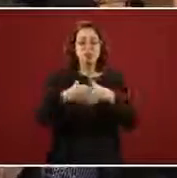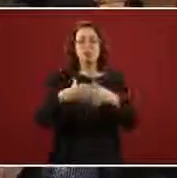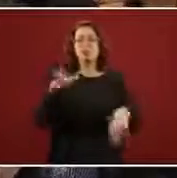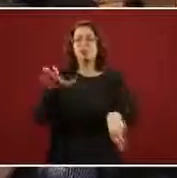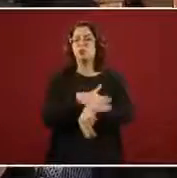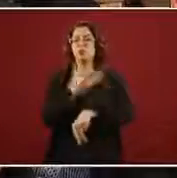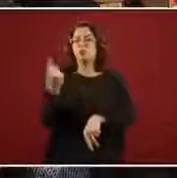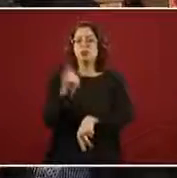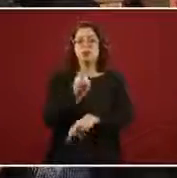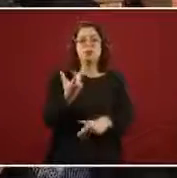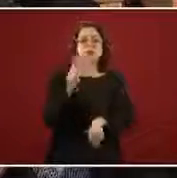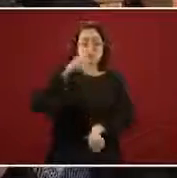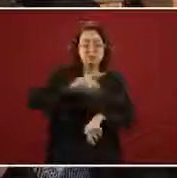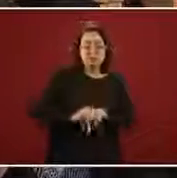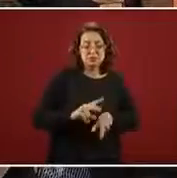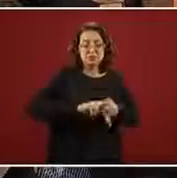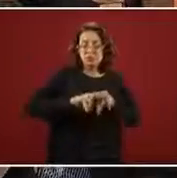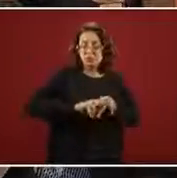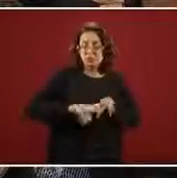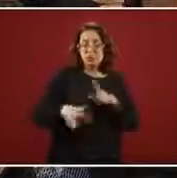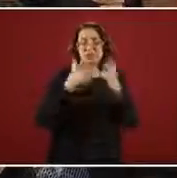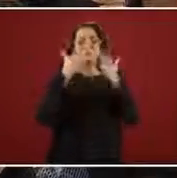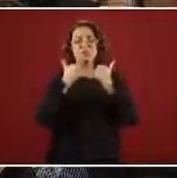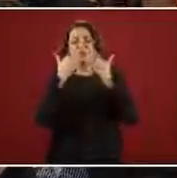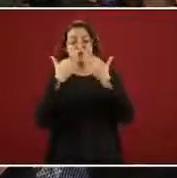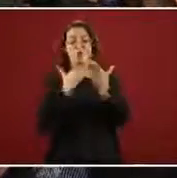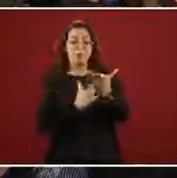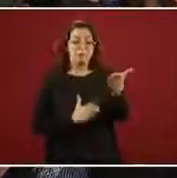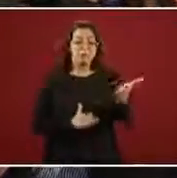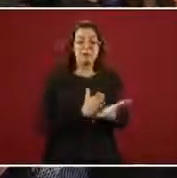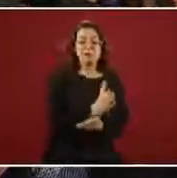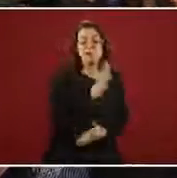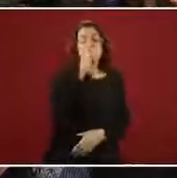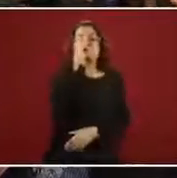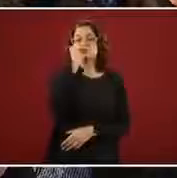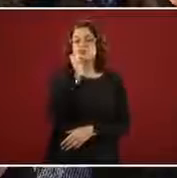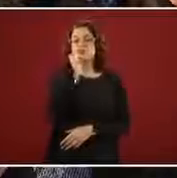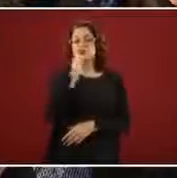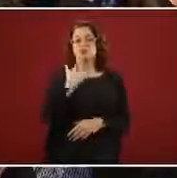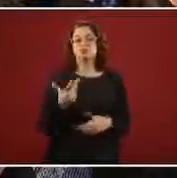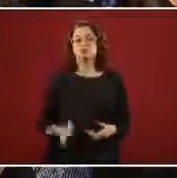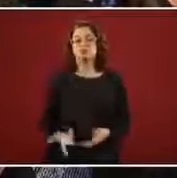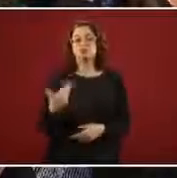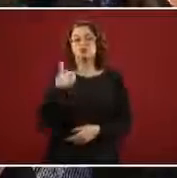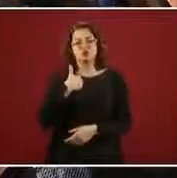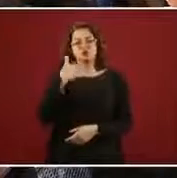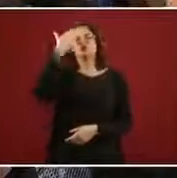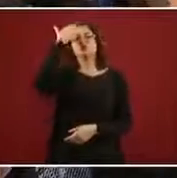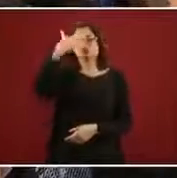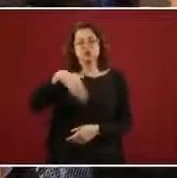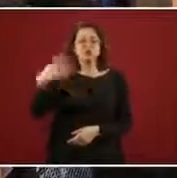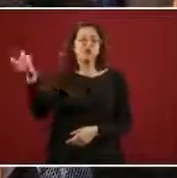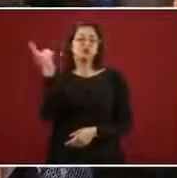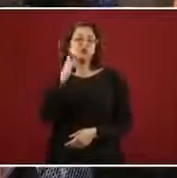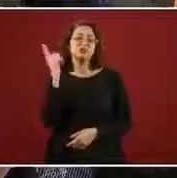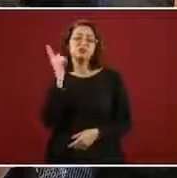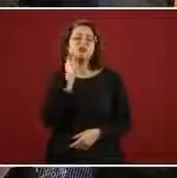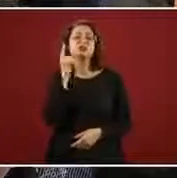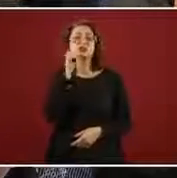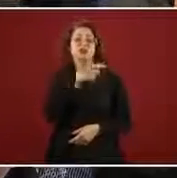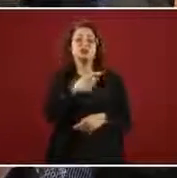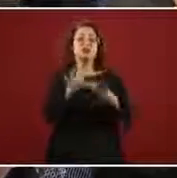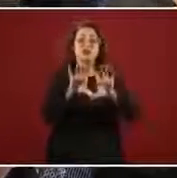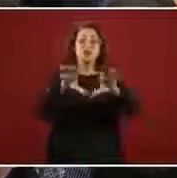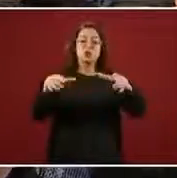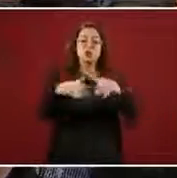tiene el derecho de vía y que no van a querer pasar por ahí. Yo de buena fuente sé que las comunidades